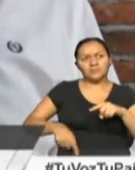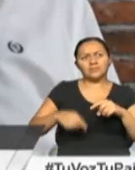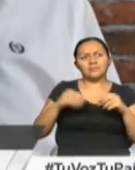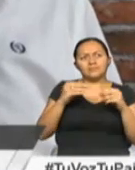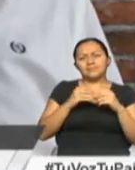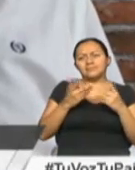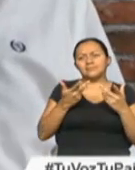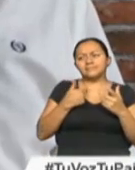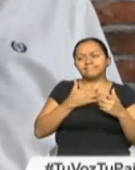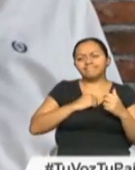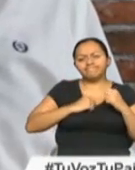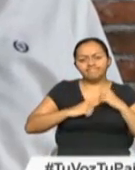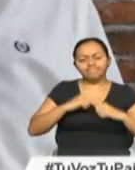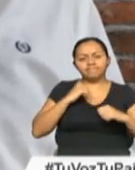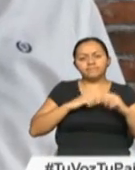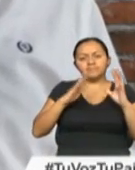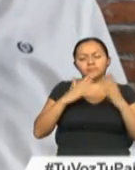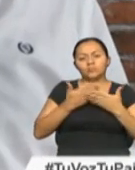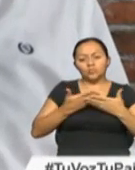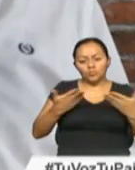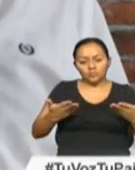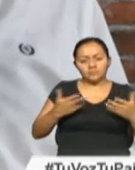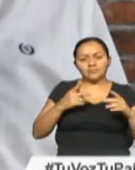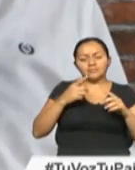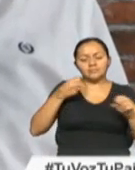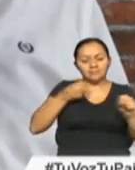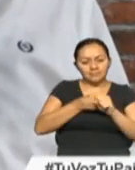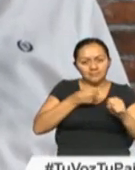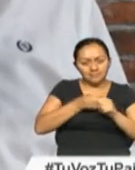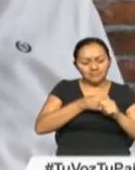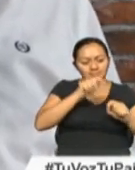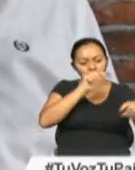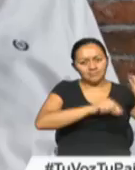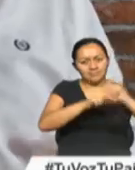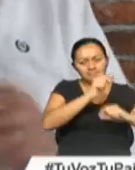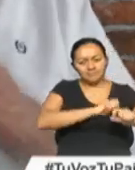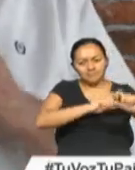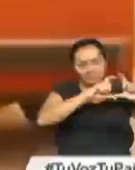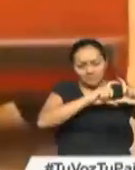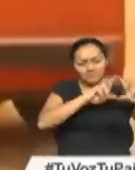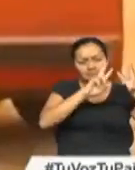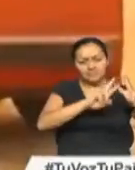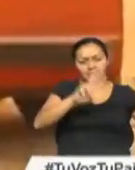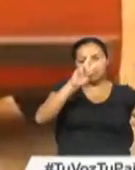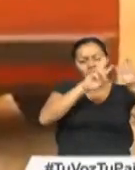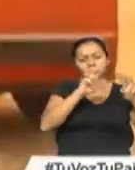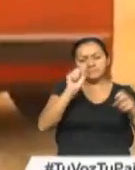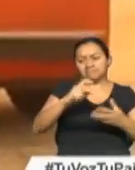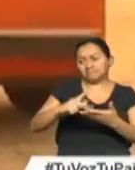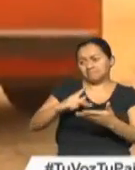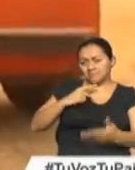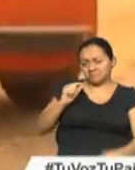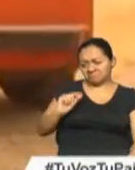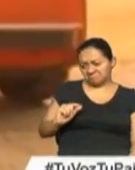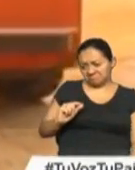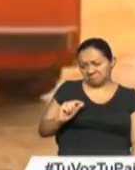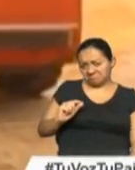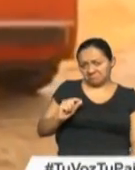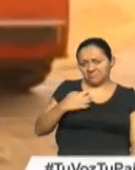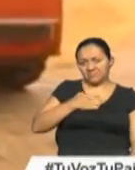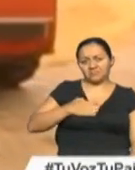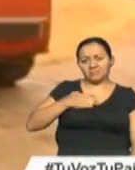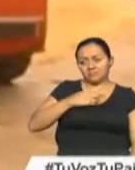poco. Los insumos suben de precio y no nos pagan los